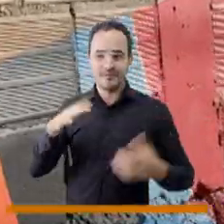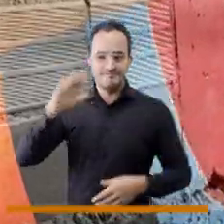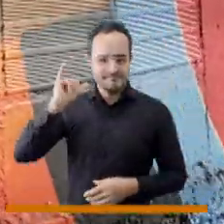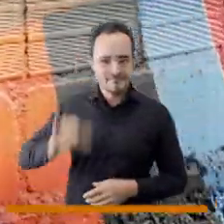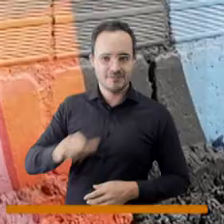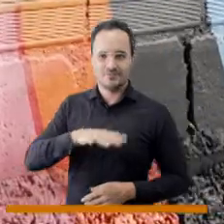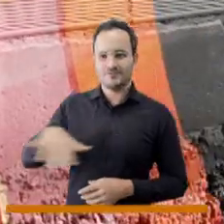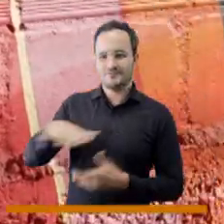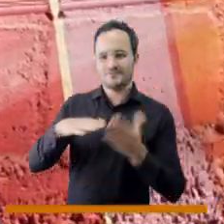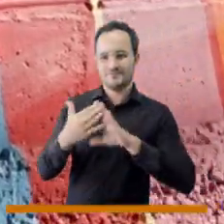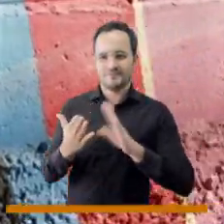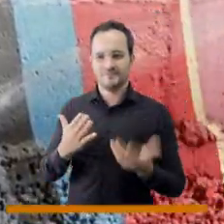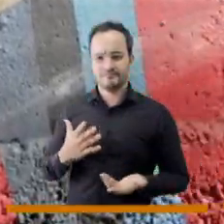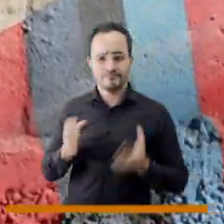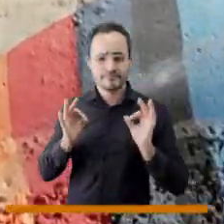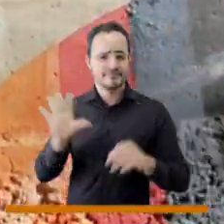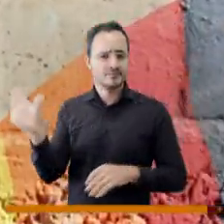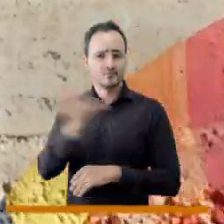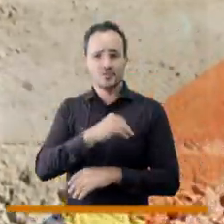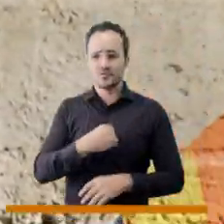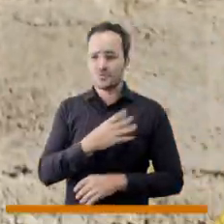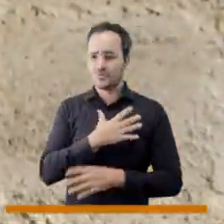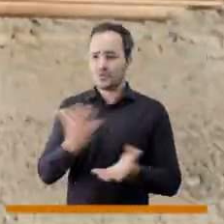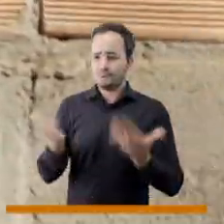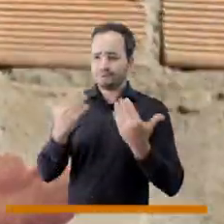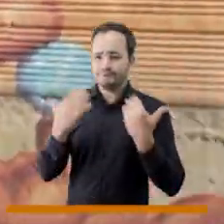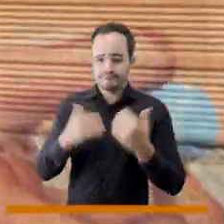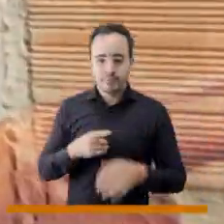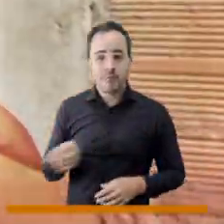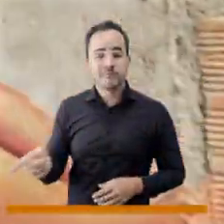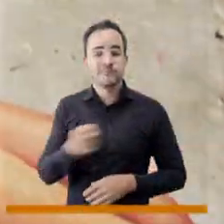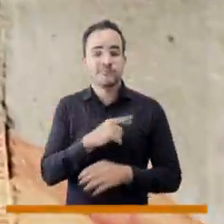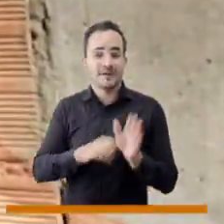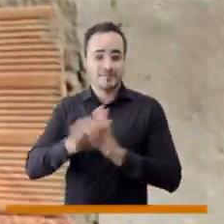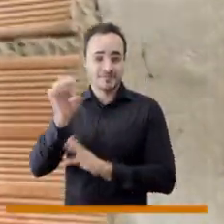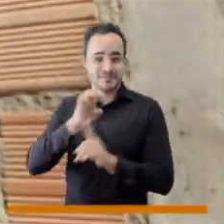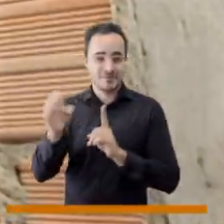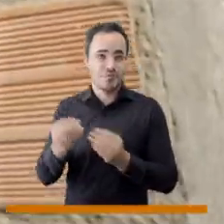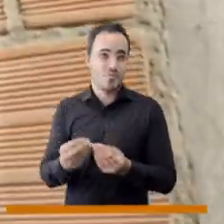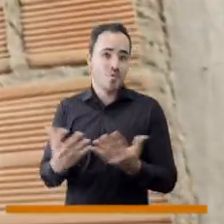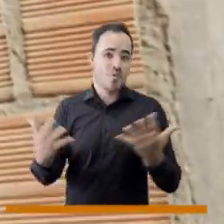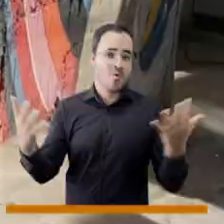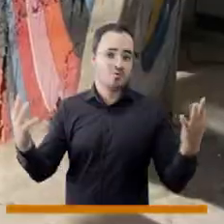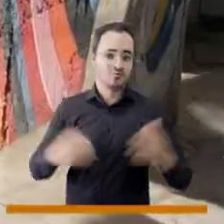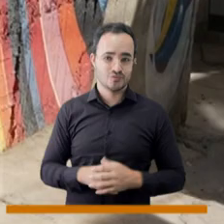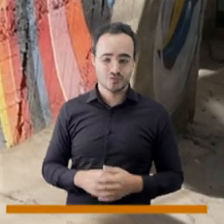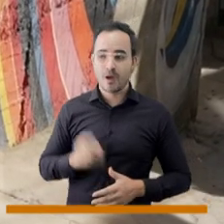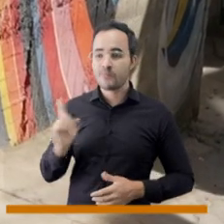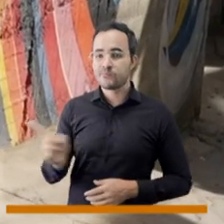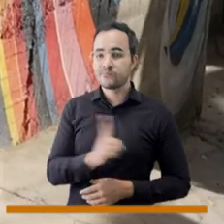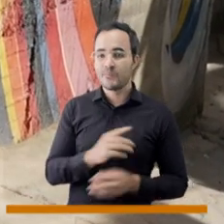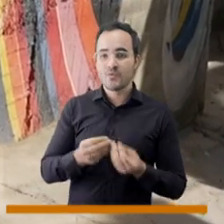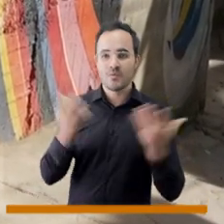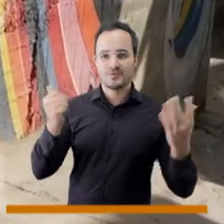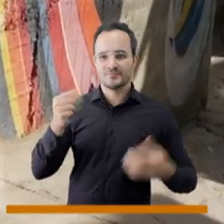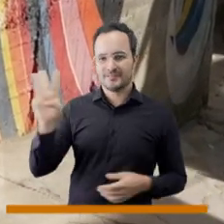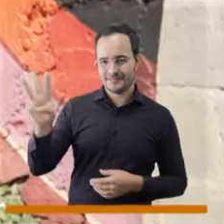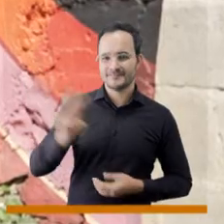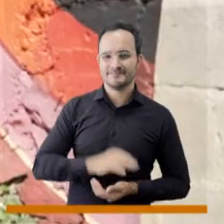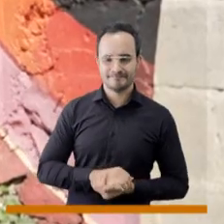Un proyecto donde todos vamos a tener oportunidades. Hay grandes emprendimientos. Tenemos en este momento